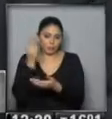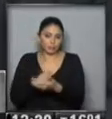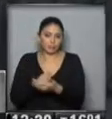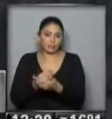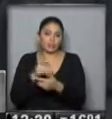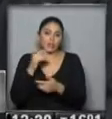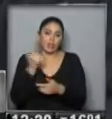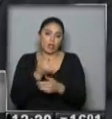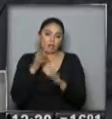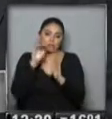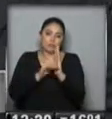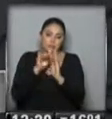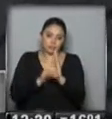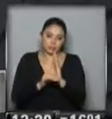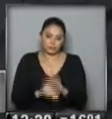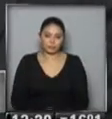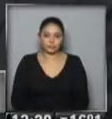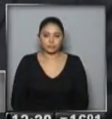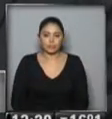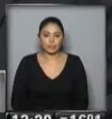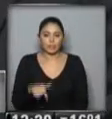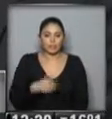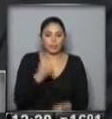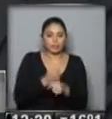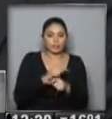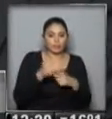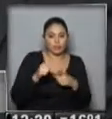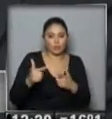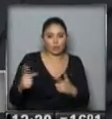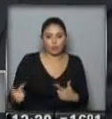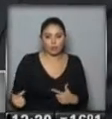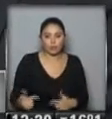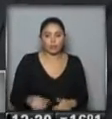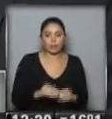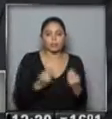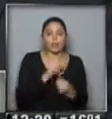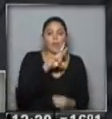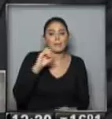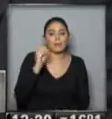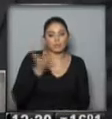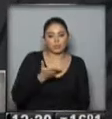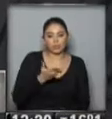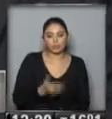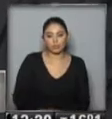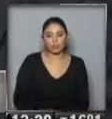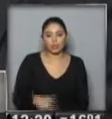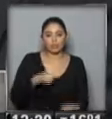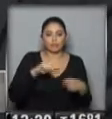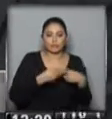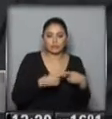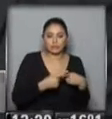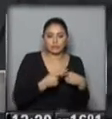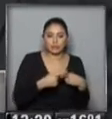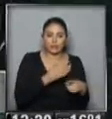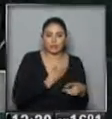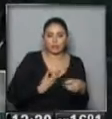medida ahora corre el riesgo de volver porque tiene índices de desocupación creciente, está cercana ya al 20%, y con estas políticas donde el Estado